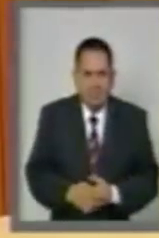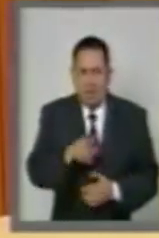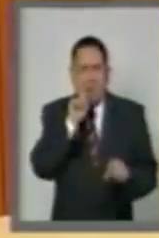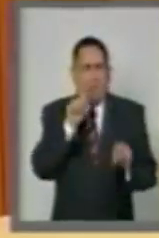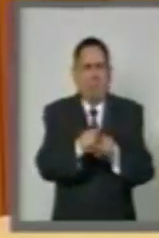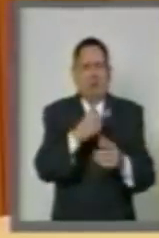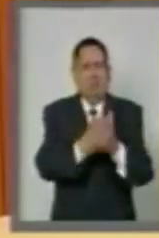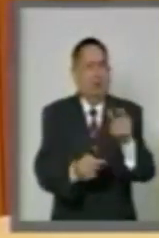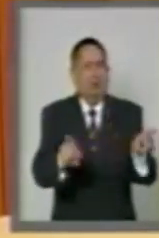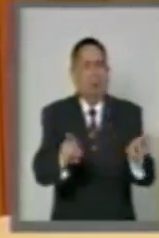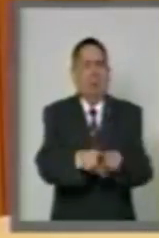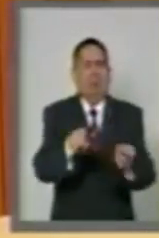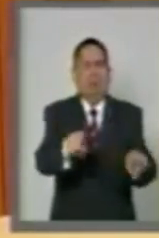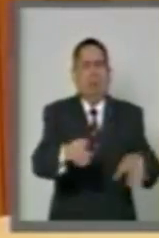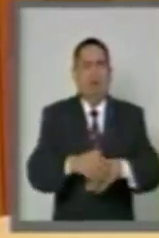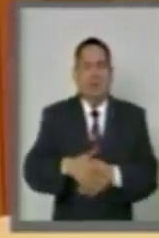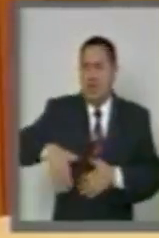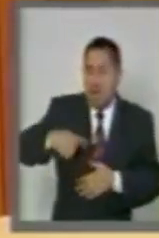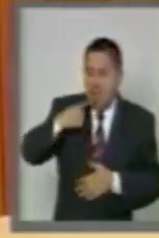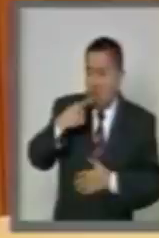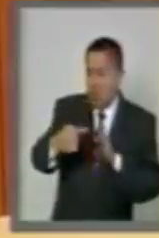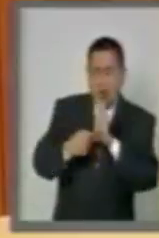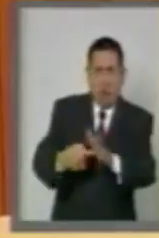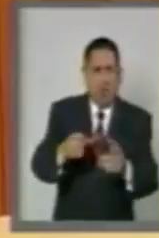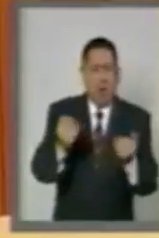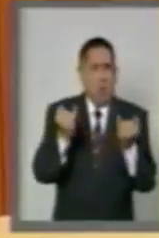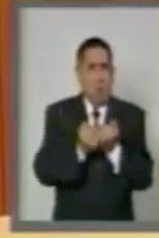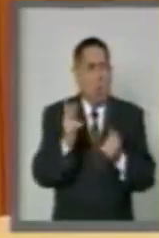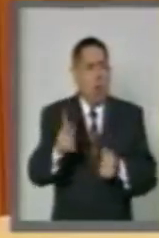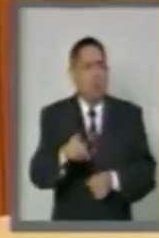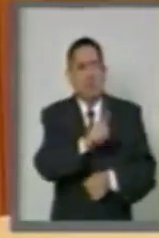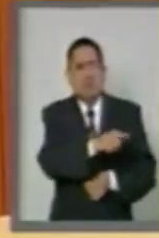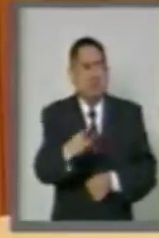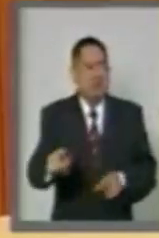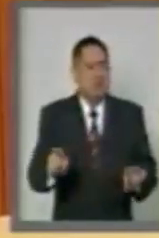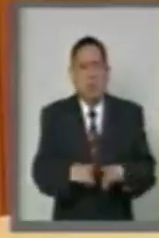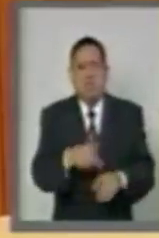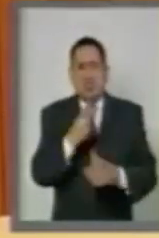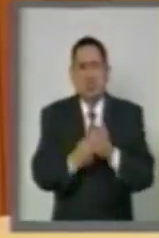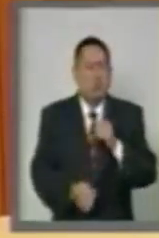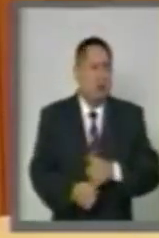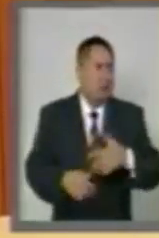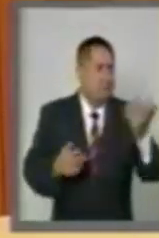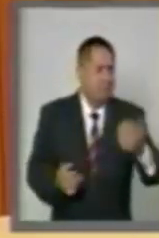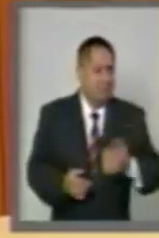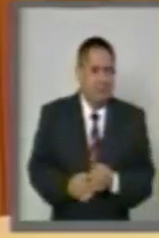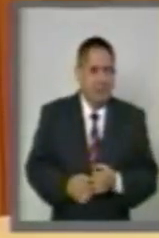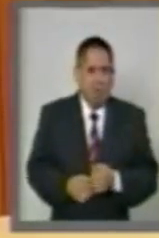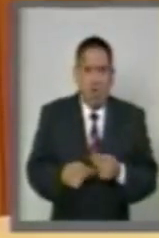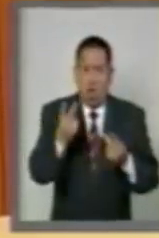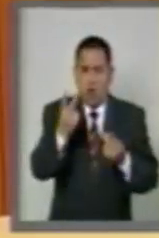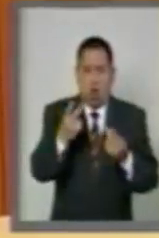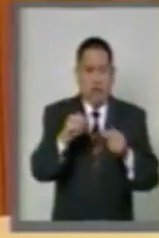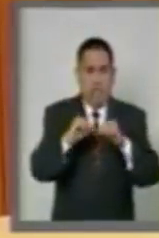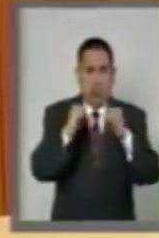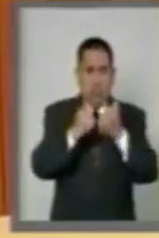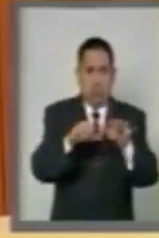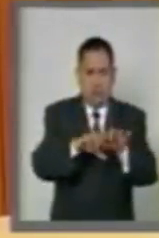mismo, usted lo dijo y ya lo demostró, que son lo mismo. Son dos